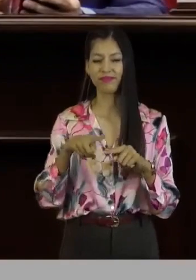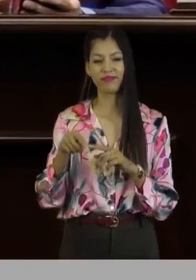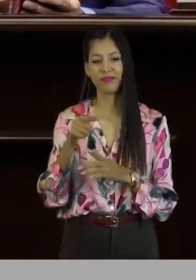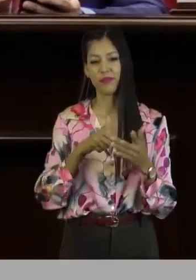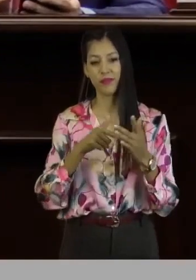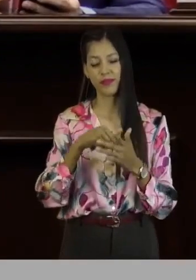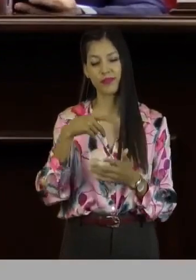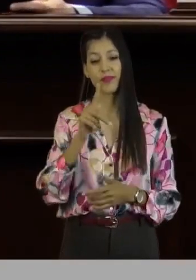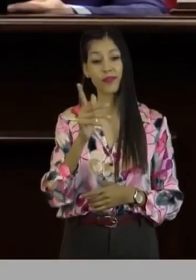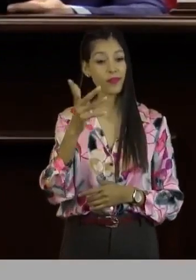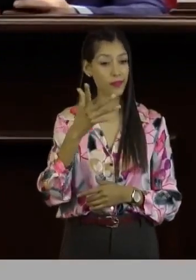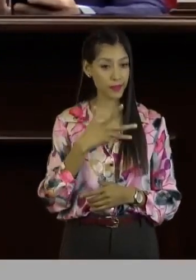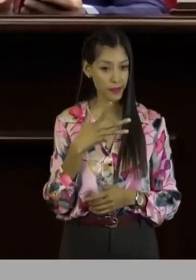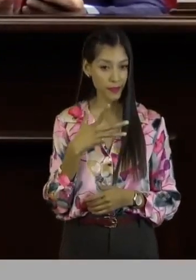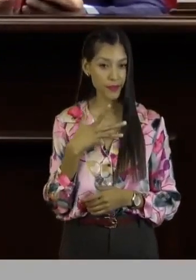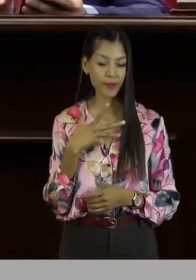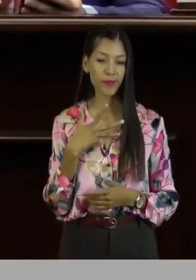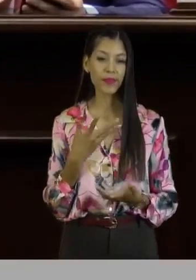pero tiene